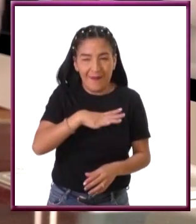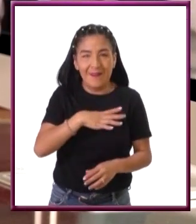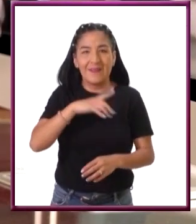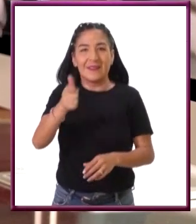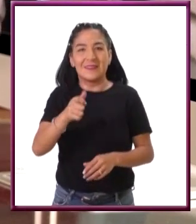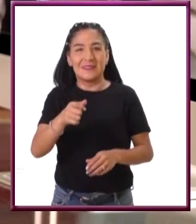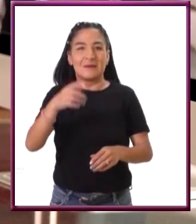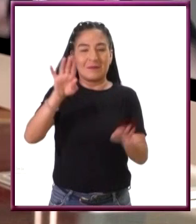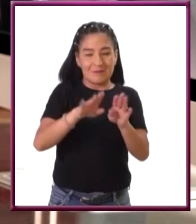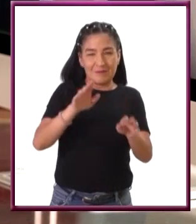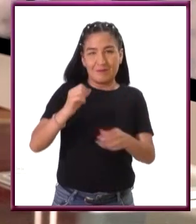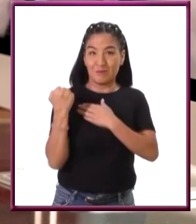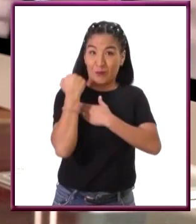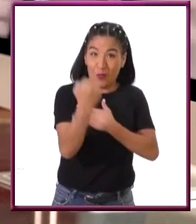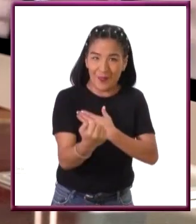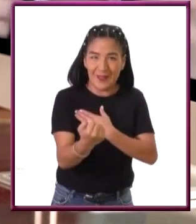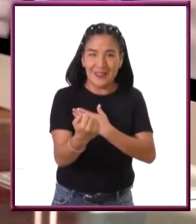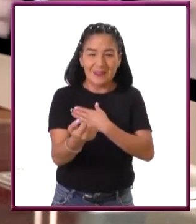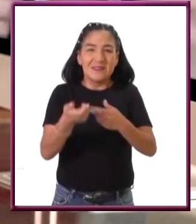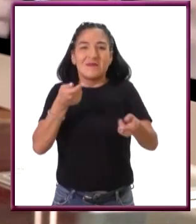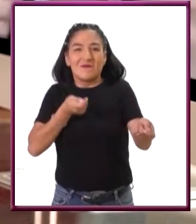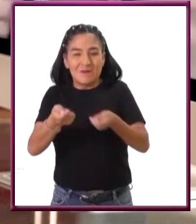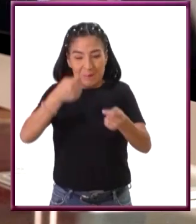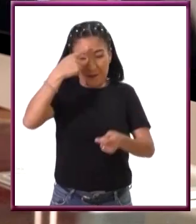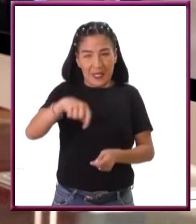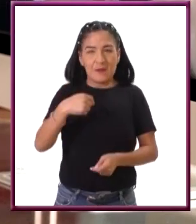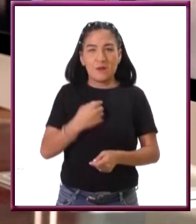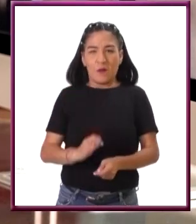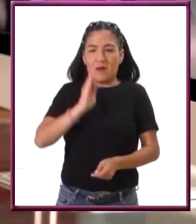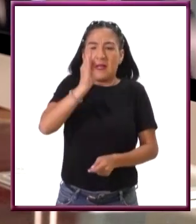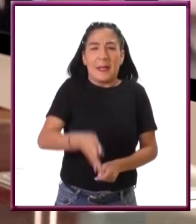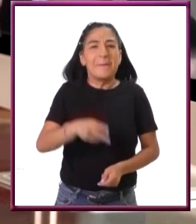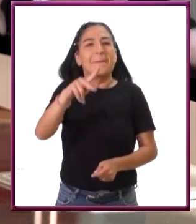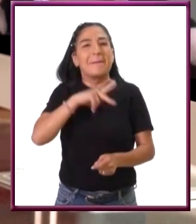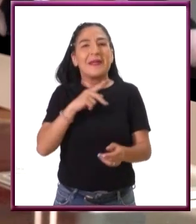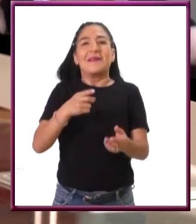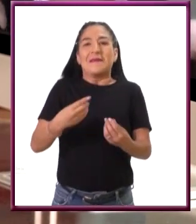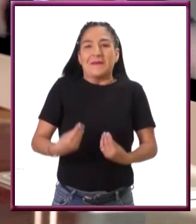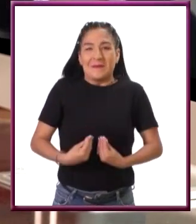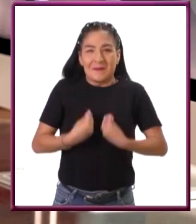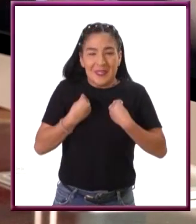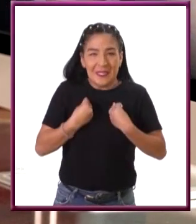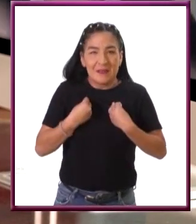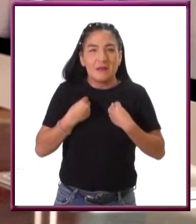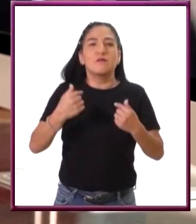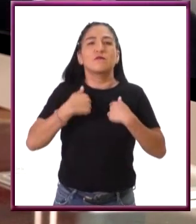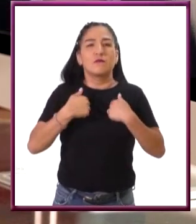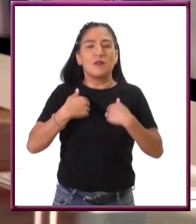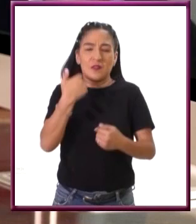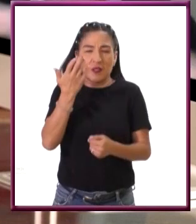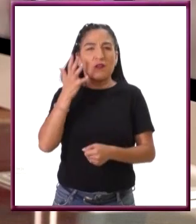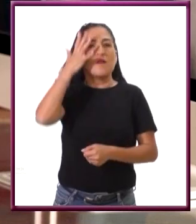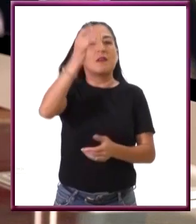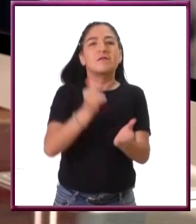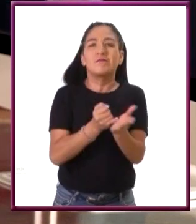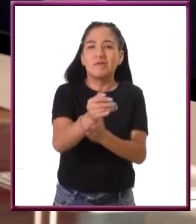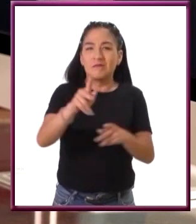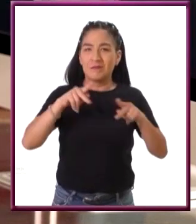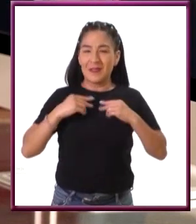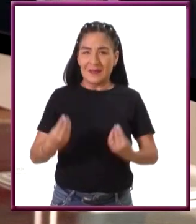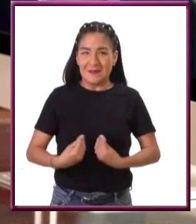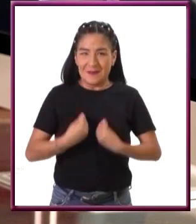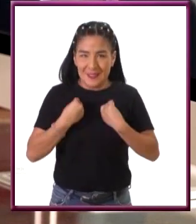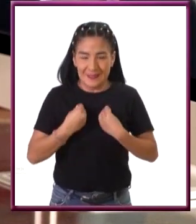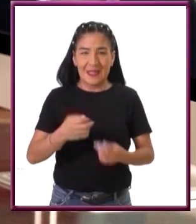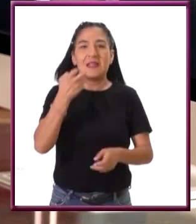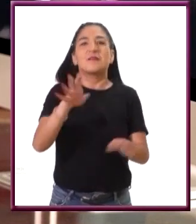la capacidad y el poder de decidir en mi vida lo que he determinado que quiero vivir en mi